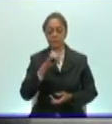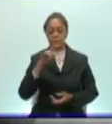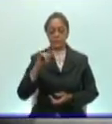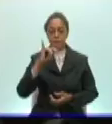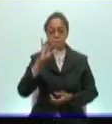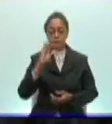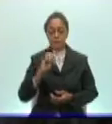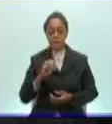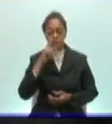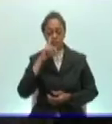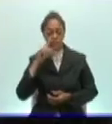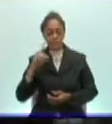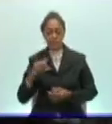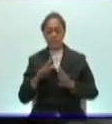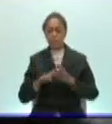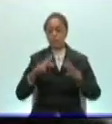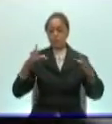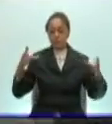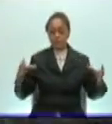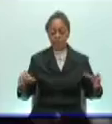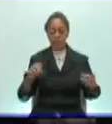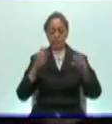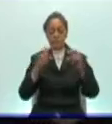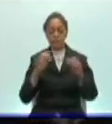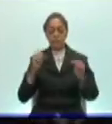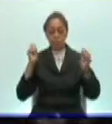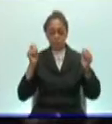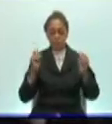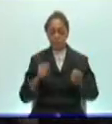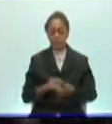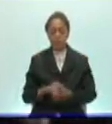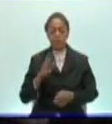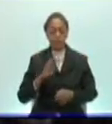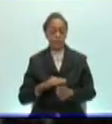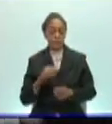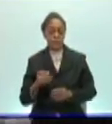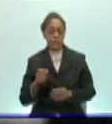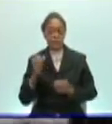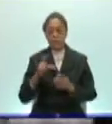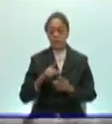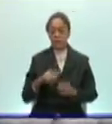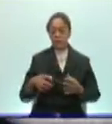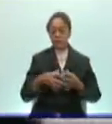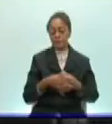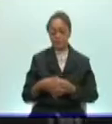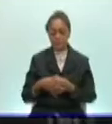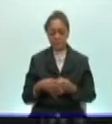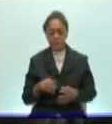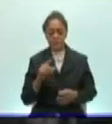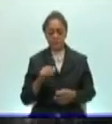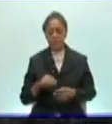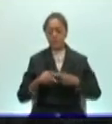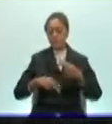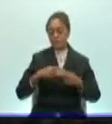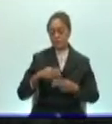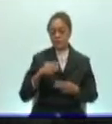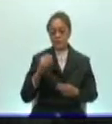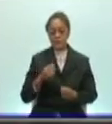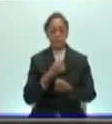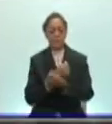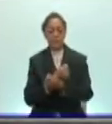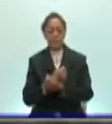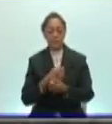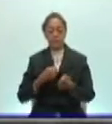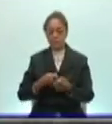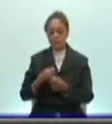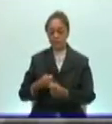1960 culmina con una gigantesca movilización. Tras las elecciones en Estados Unidos, se hace inminente el peligro de una